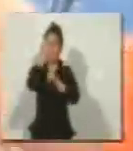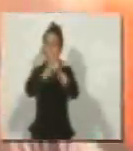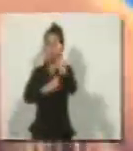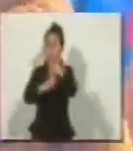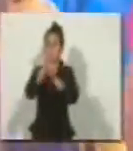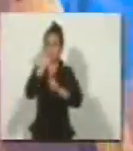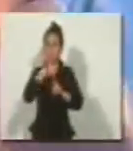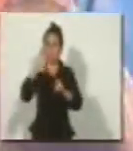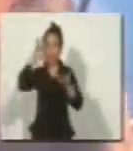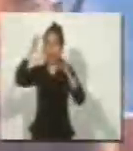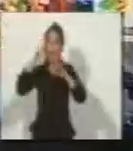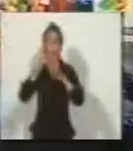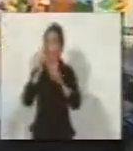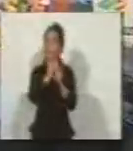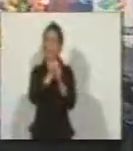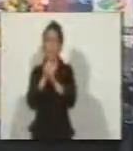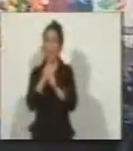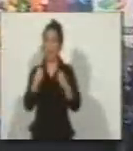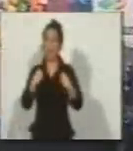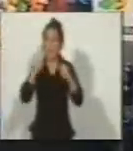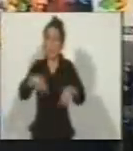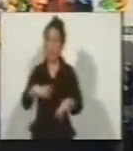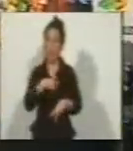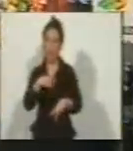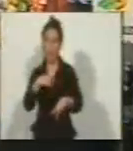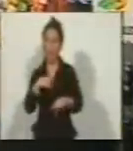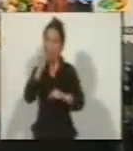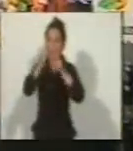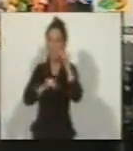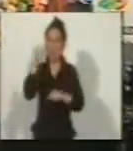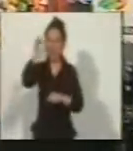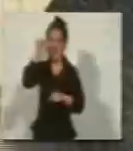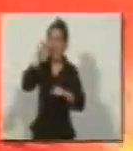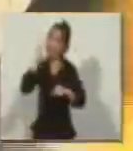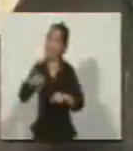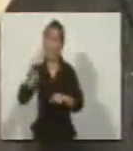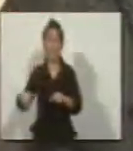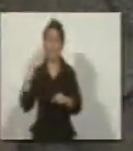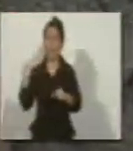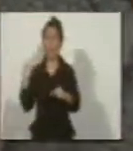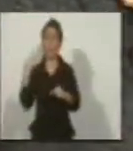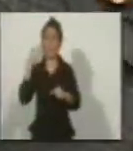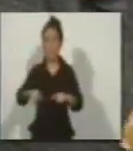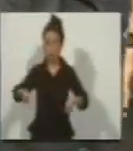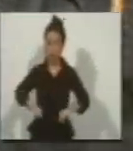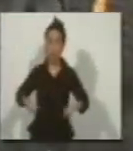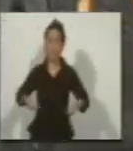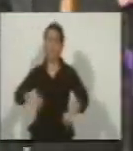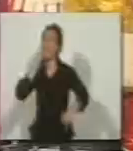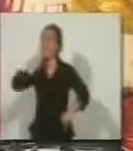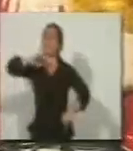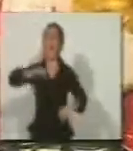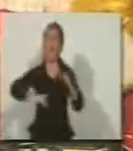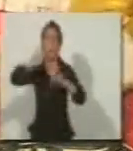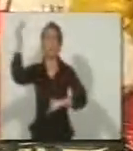puedo vivir. Los intoxicados nunca faltan y mi caro grita el golfín. Ya